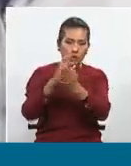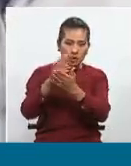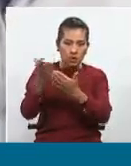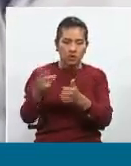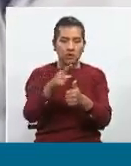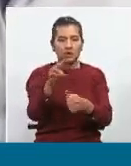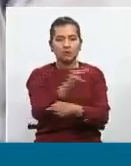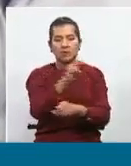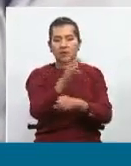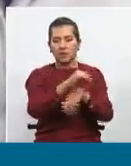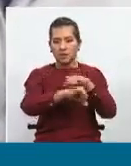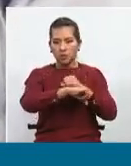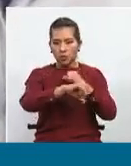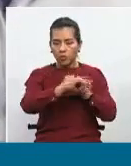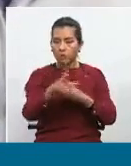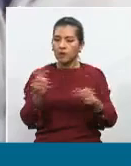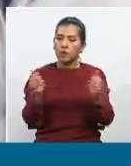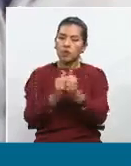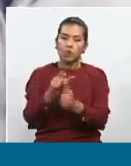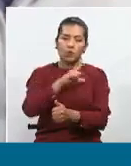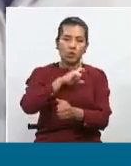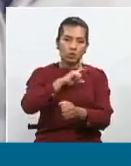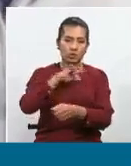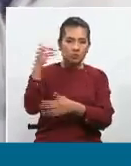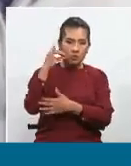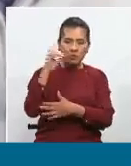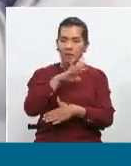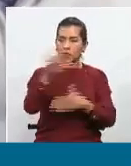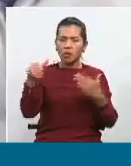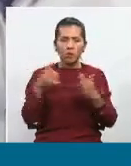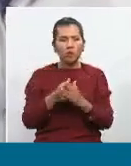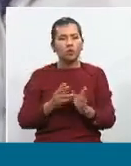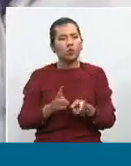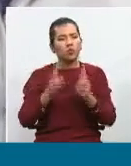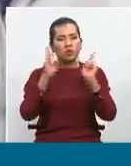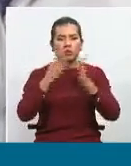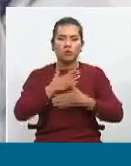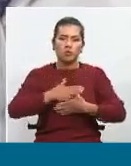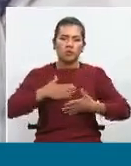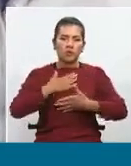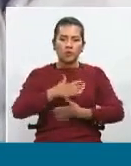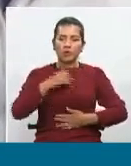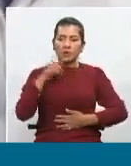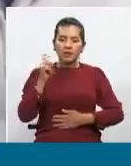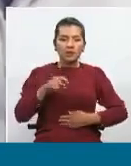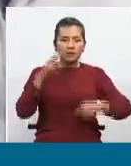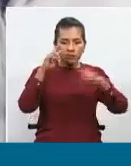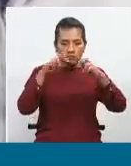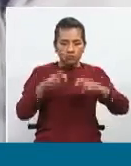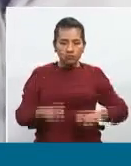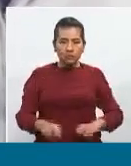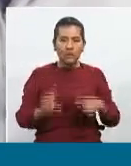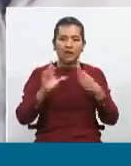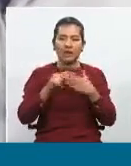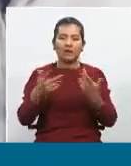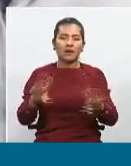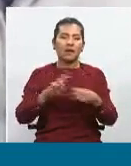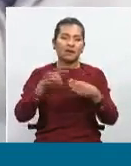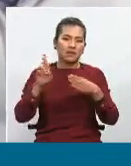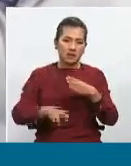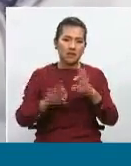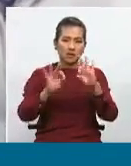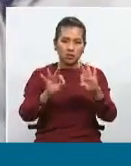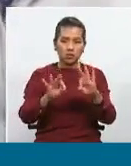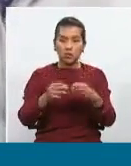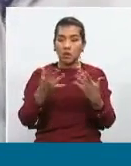Ministerio Público, la Policía Boliviana, a quienes exhortamos que realice rápido las investigaciones, que concluya con resultados. Entiendo que hay